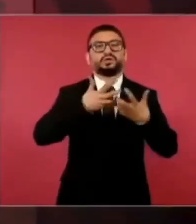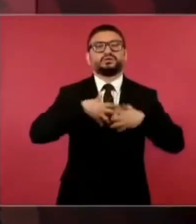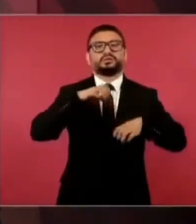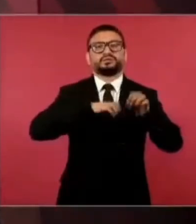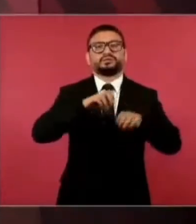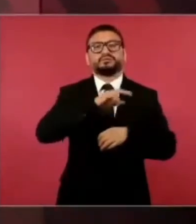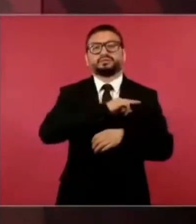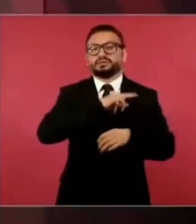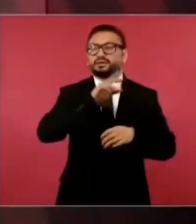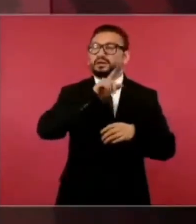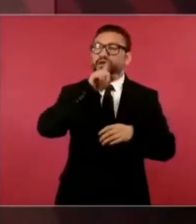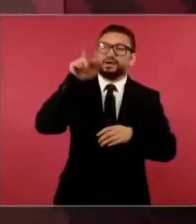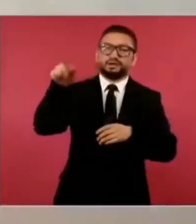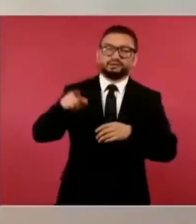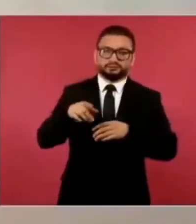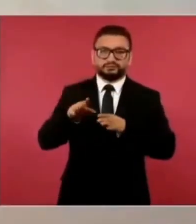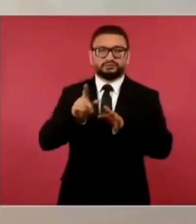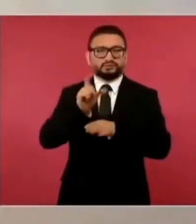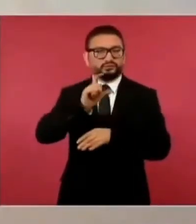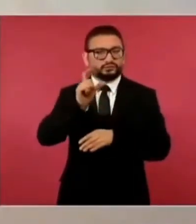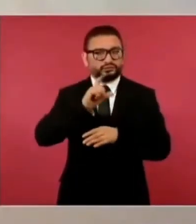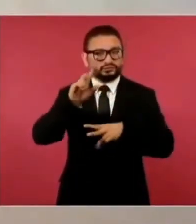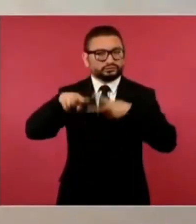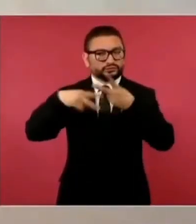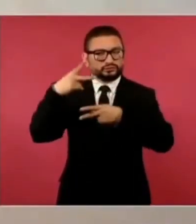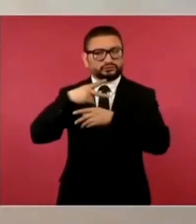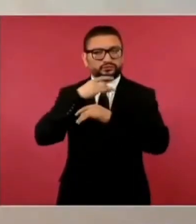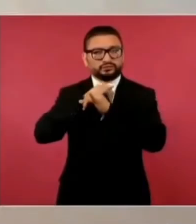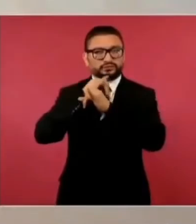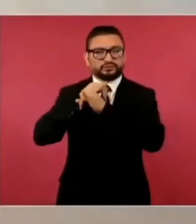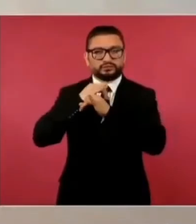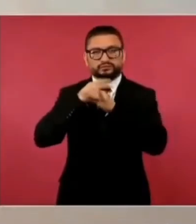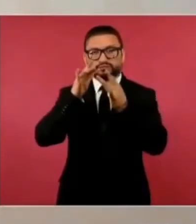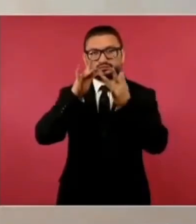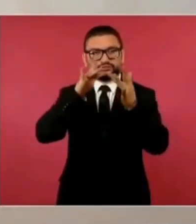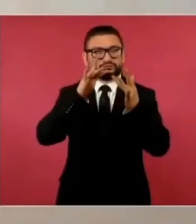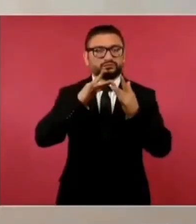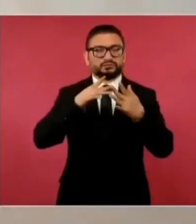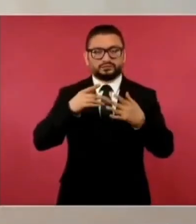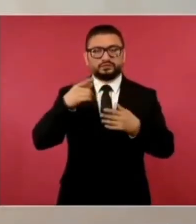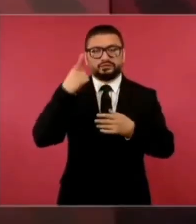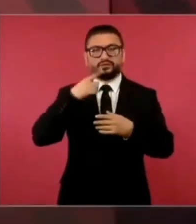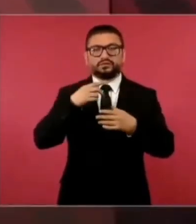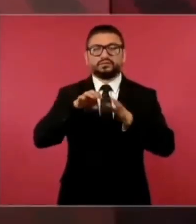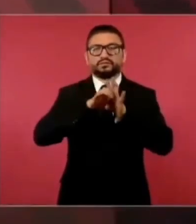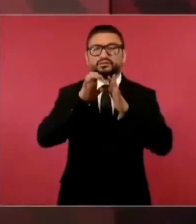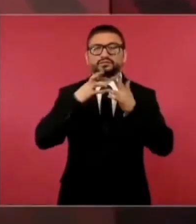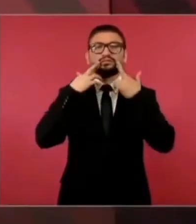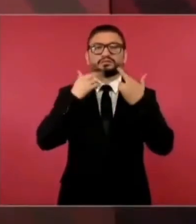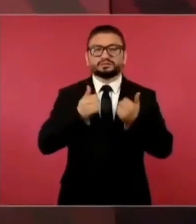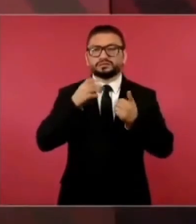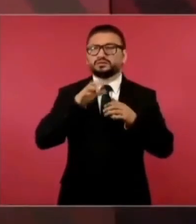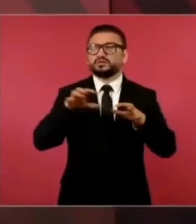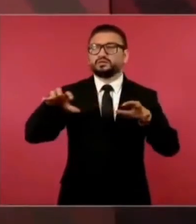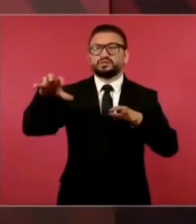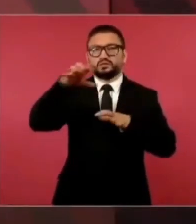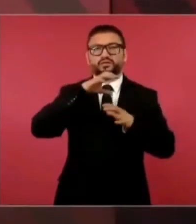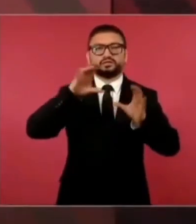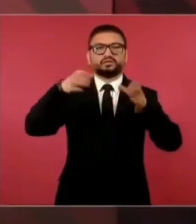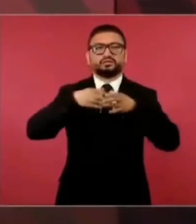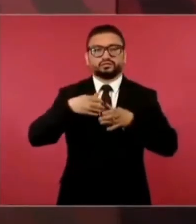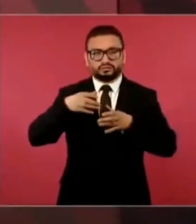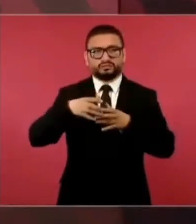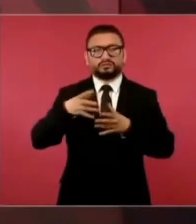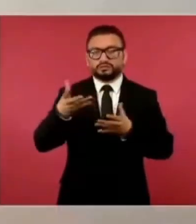empresas de Internet privadas, particulares, a las rancherías, a las comunidades, a los